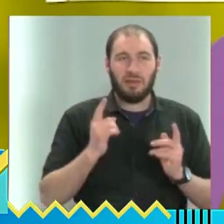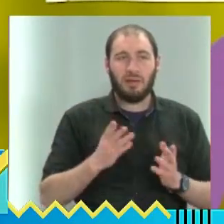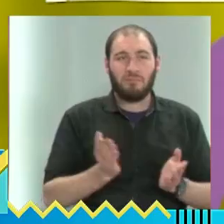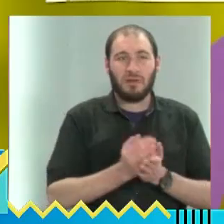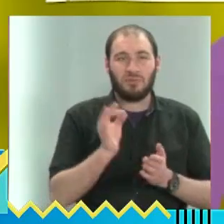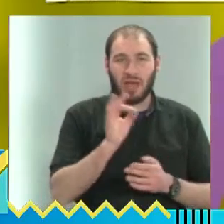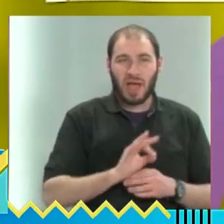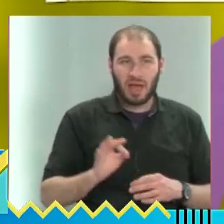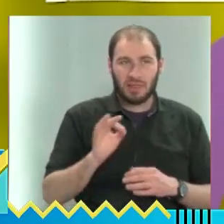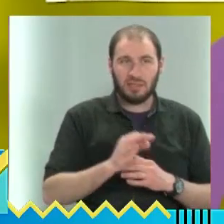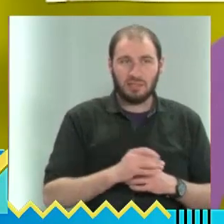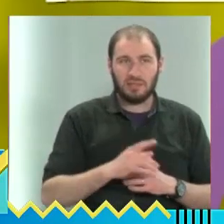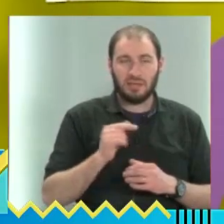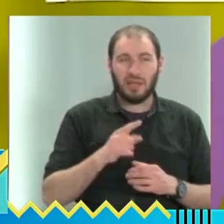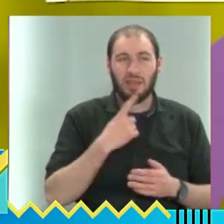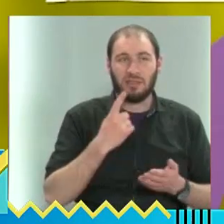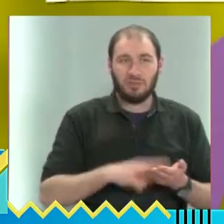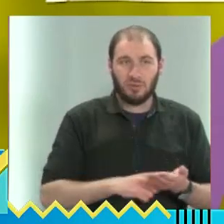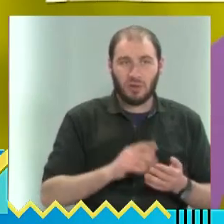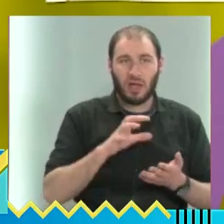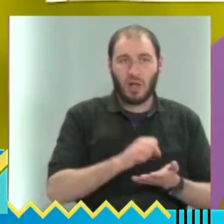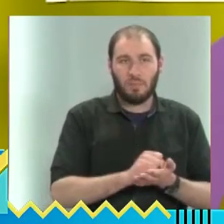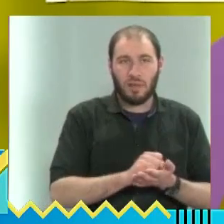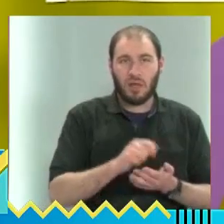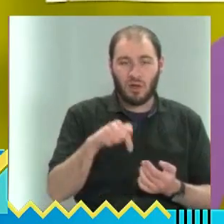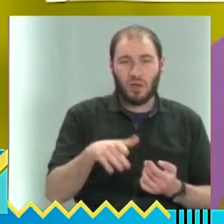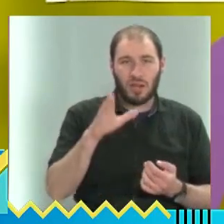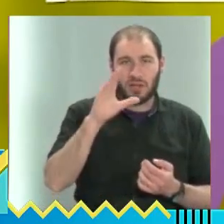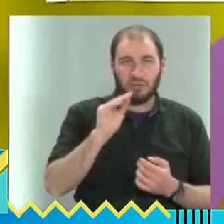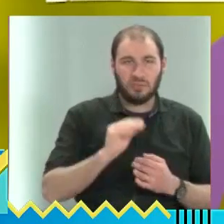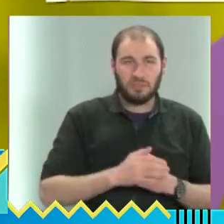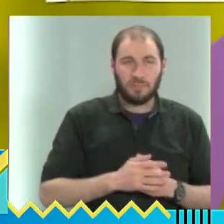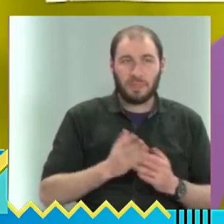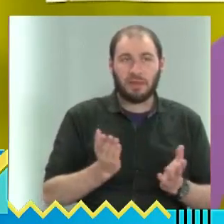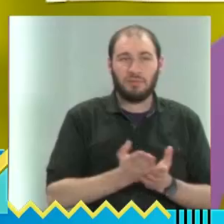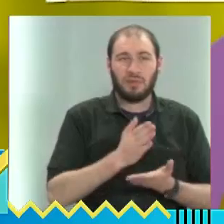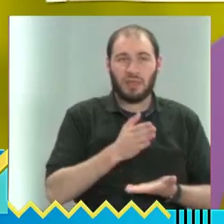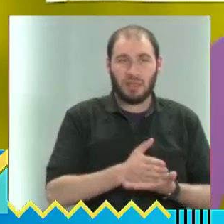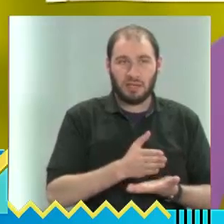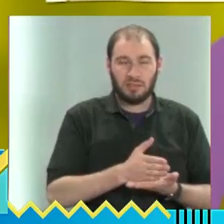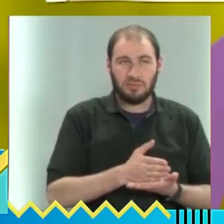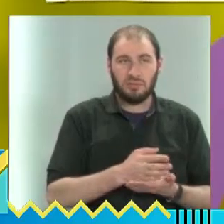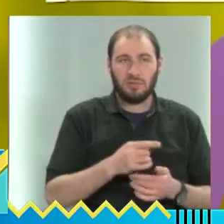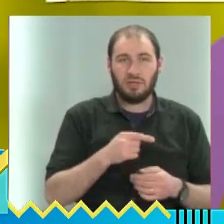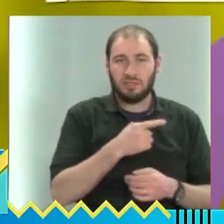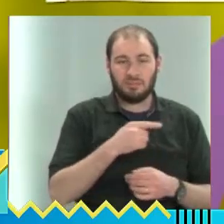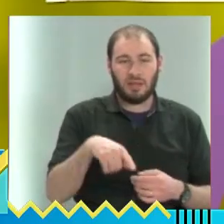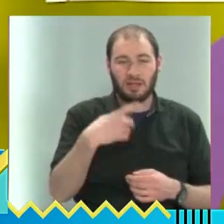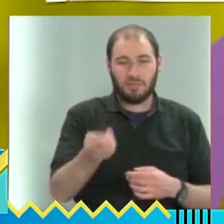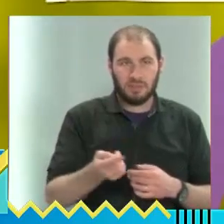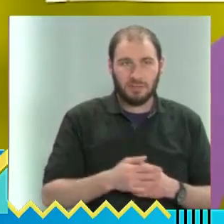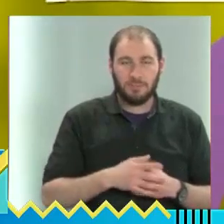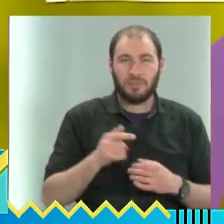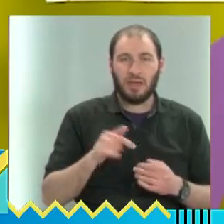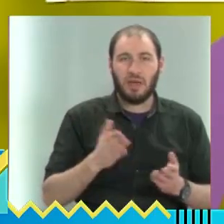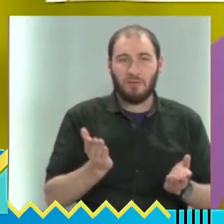de Artes y Diseño acatará la medida de una toma a partir de esta noche. La Facultad de Derecho lo va a hacer a partir de la semana próxima. Así que estas